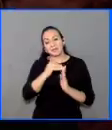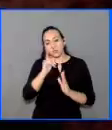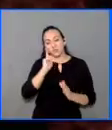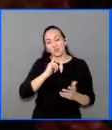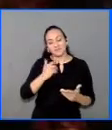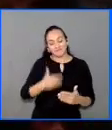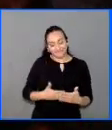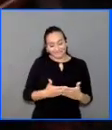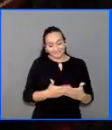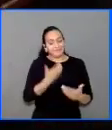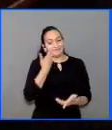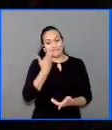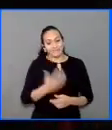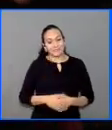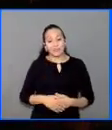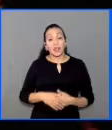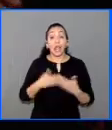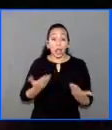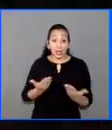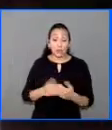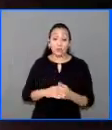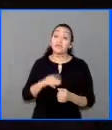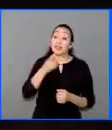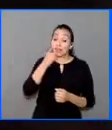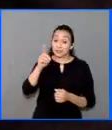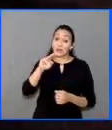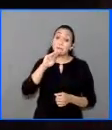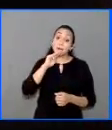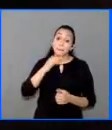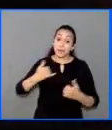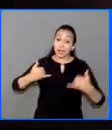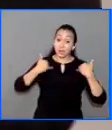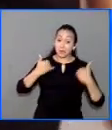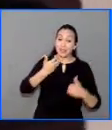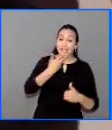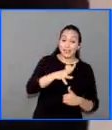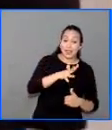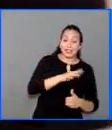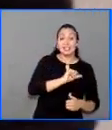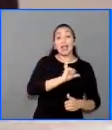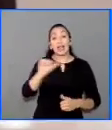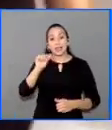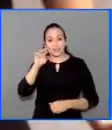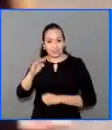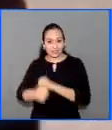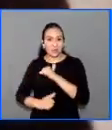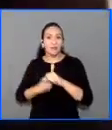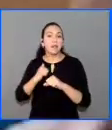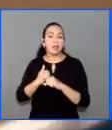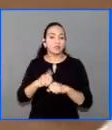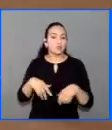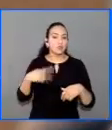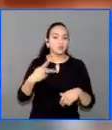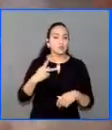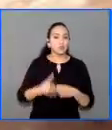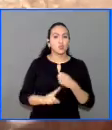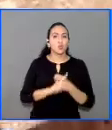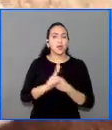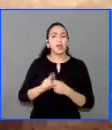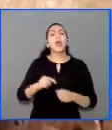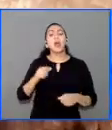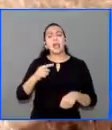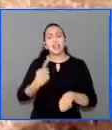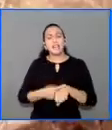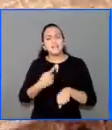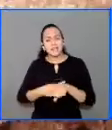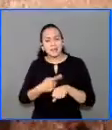Salud advierte que las madres adolescentes de 10 a 19 años tienen mayor riesgo de eclampsia, endometriosis puerperal